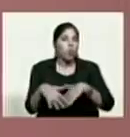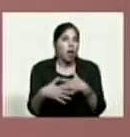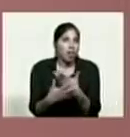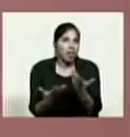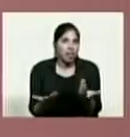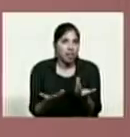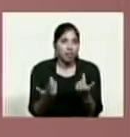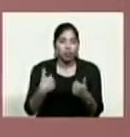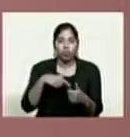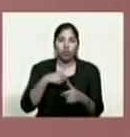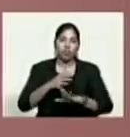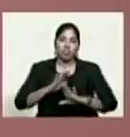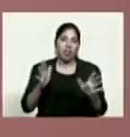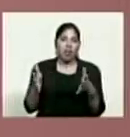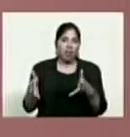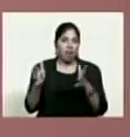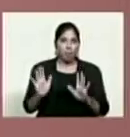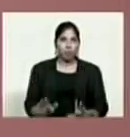que triunfamos,